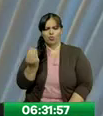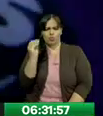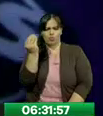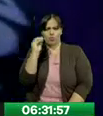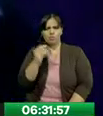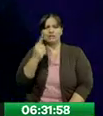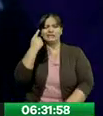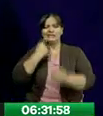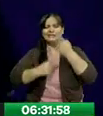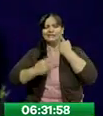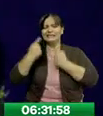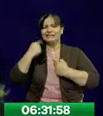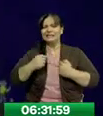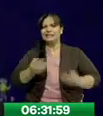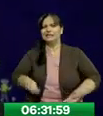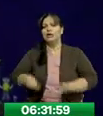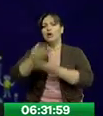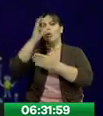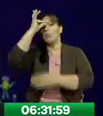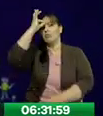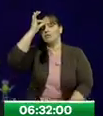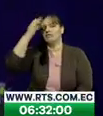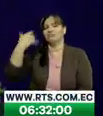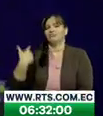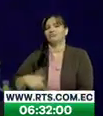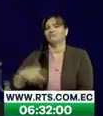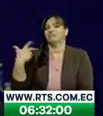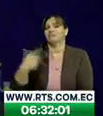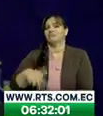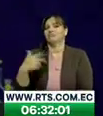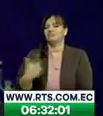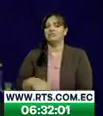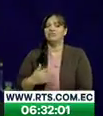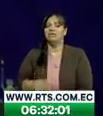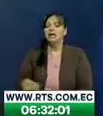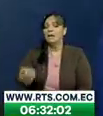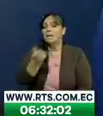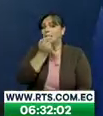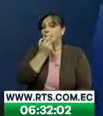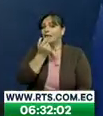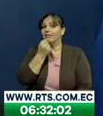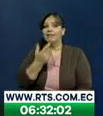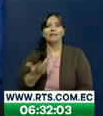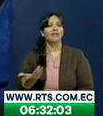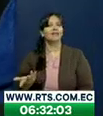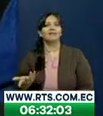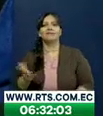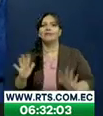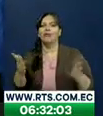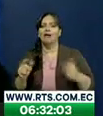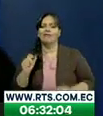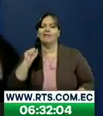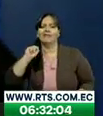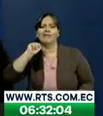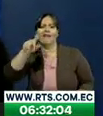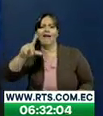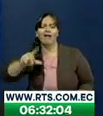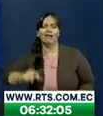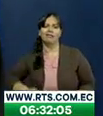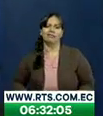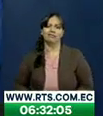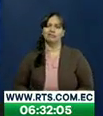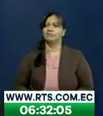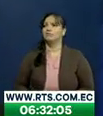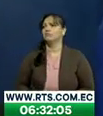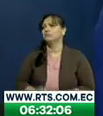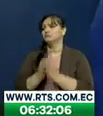que todavía está en estado crítico, que es la hija de la fallecida. Pedimos ayuda, más que sea que nos ayuden, más que sea con la bóveda. La